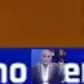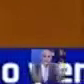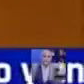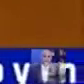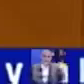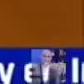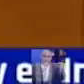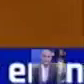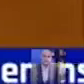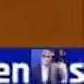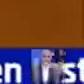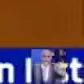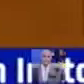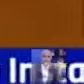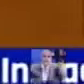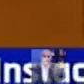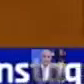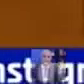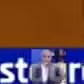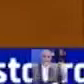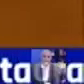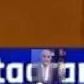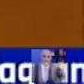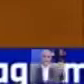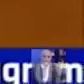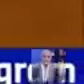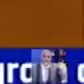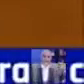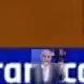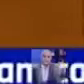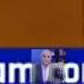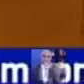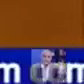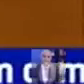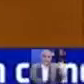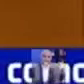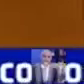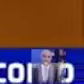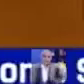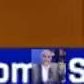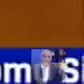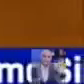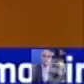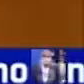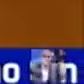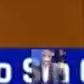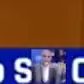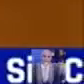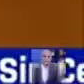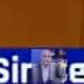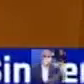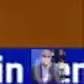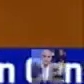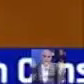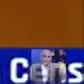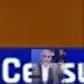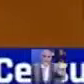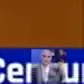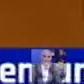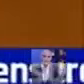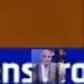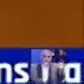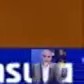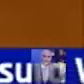íntimo. Pero no lo quisieron, ya fue suficiente, y entonces estuvo buscando a